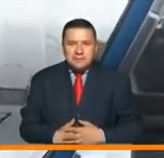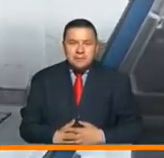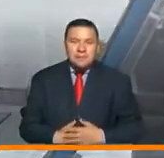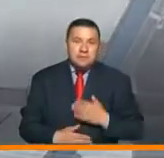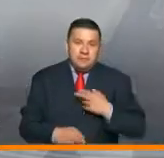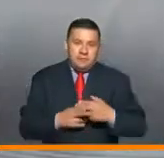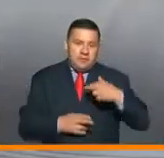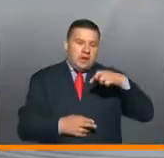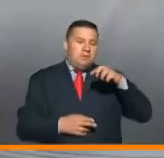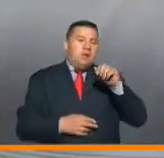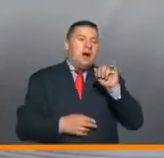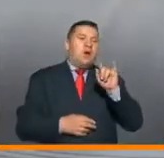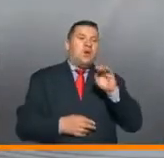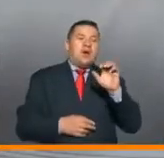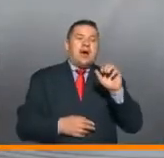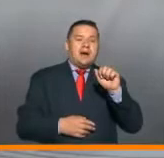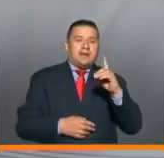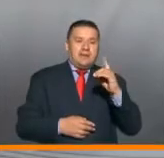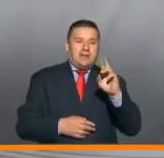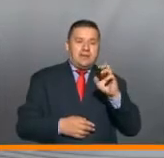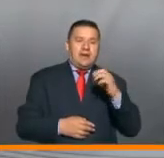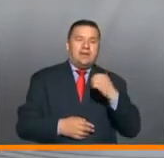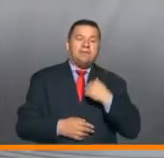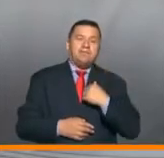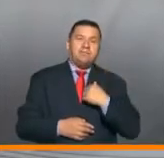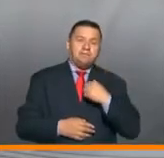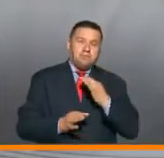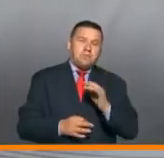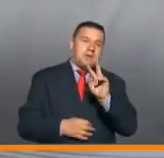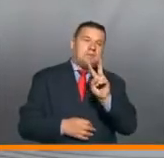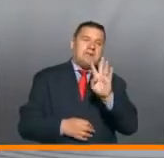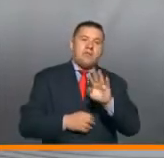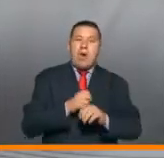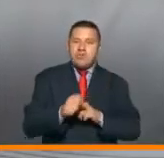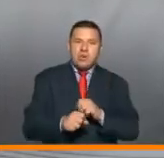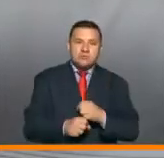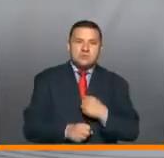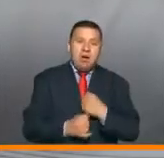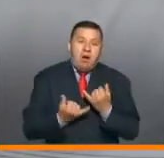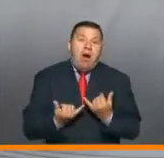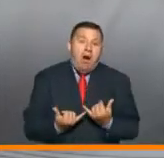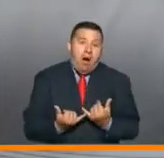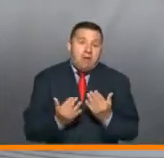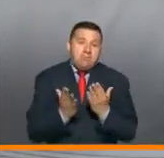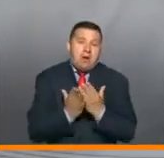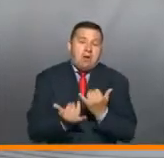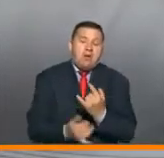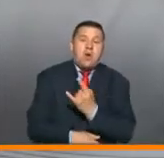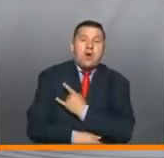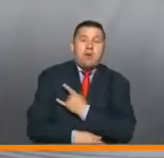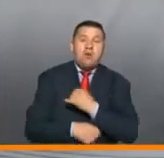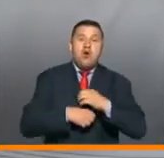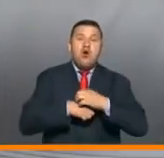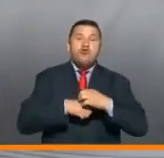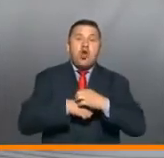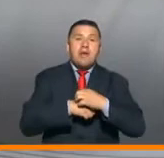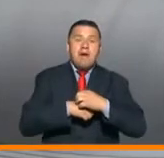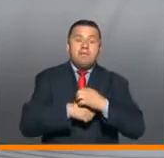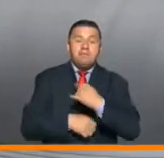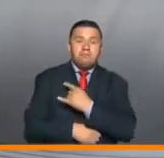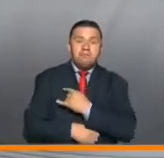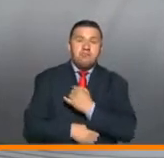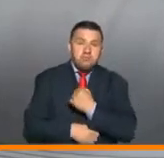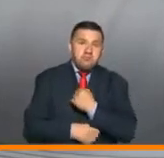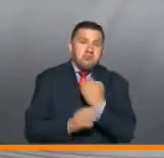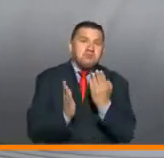Mi nombre es Paula Andrea Gualteros Santana, tengo 24 años, actualmente estudio en la Universidad del Tolima, sede SUBA,